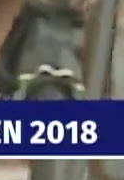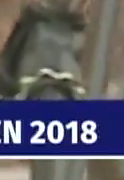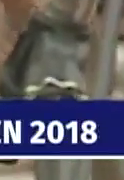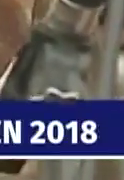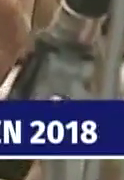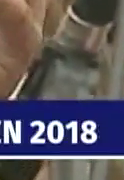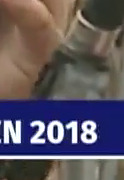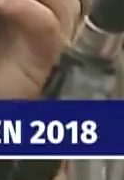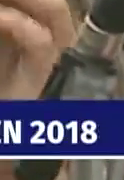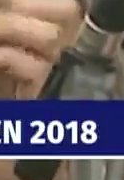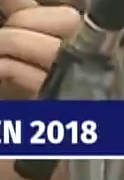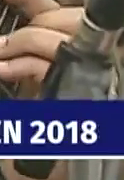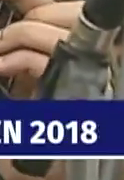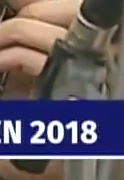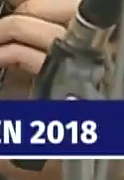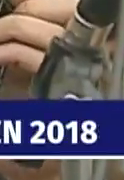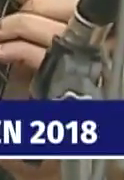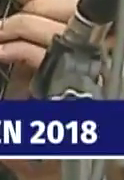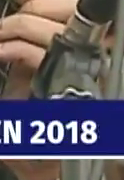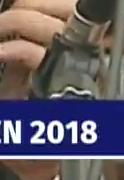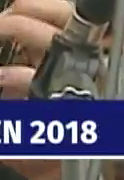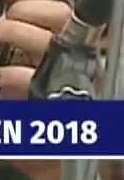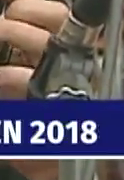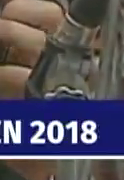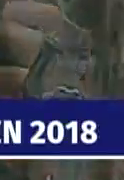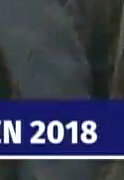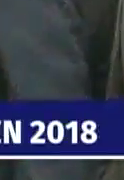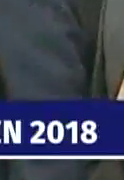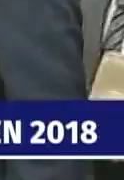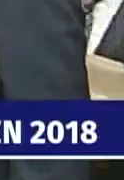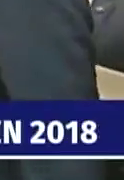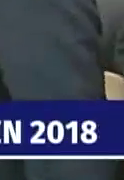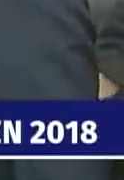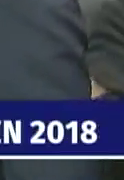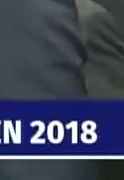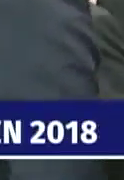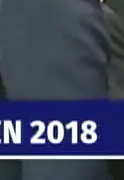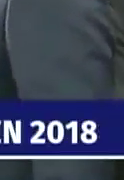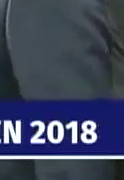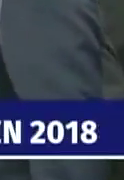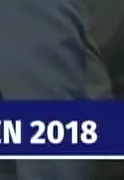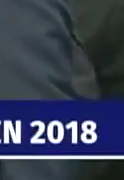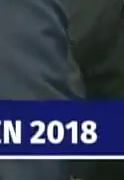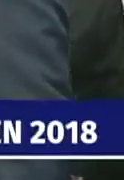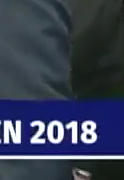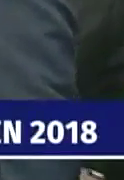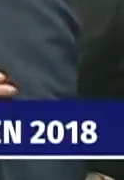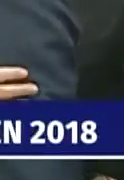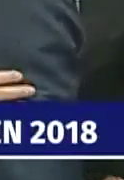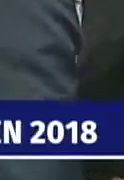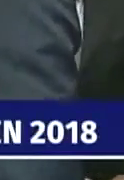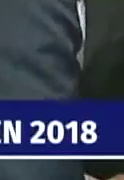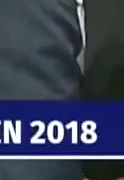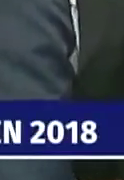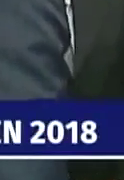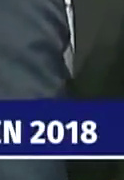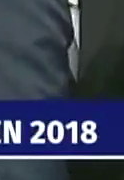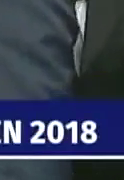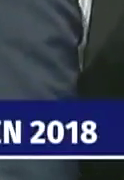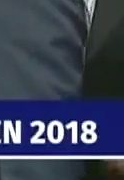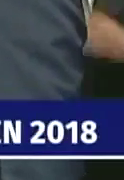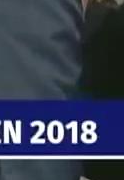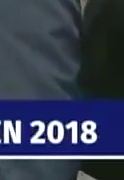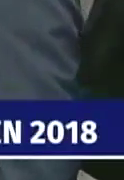nacionales. Y por supuesto, fomentar el desarrollo de la industria editorial en Venezuela. Vemos allí también el saludo